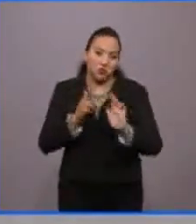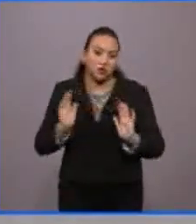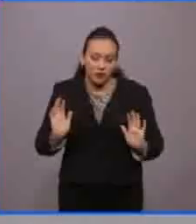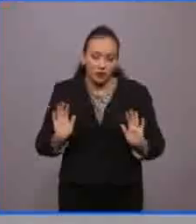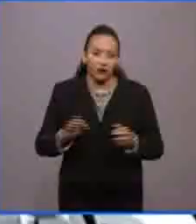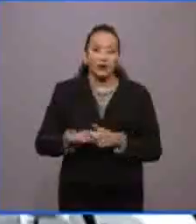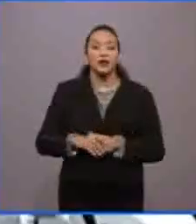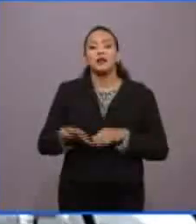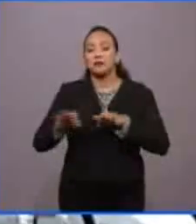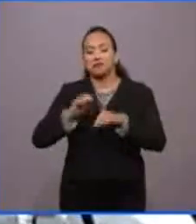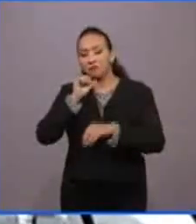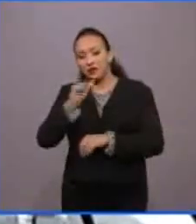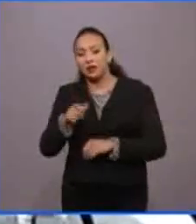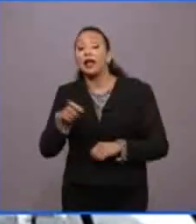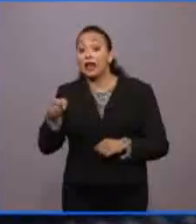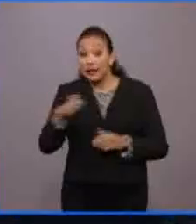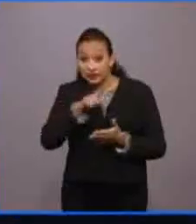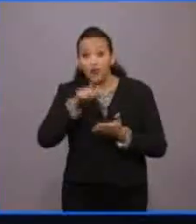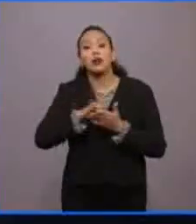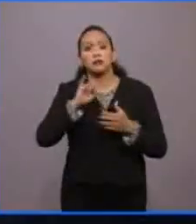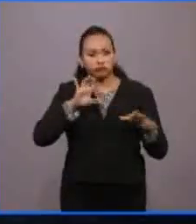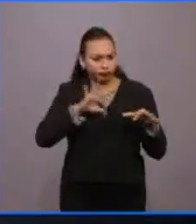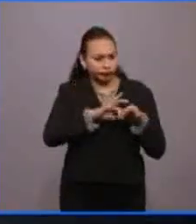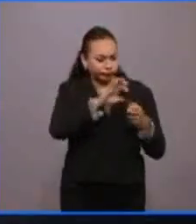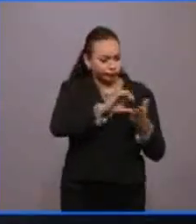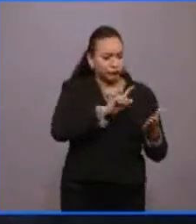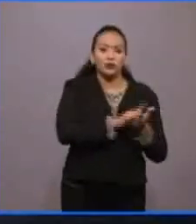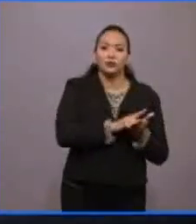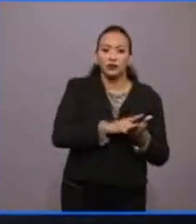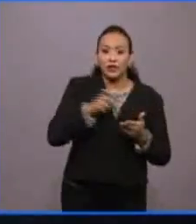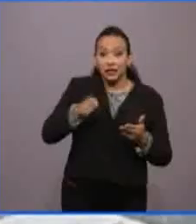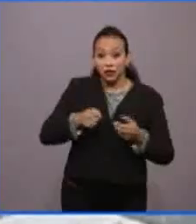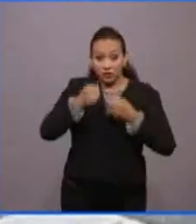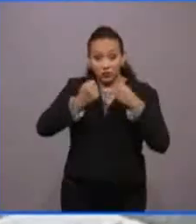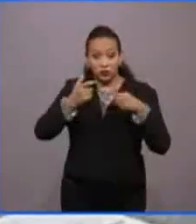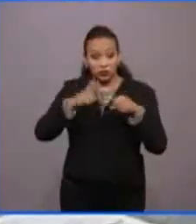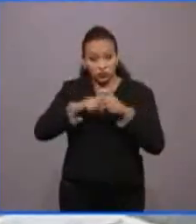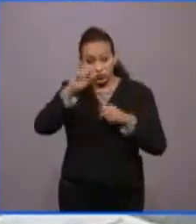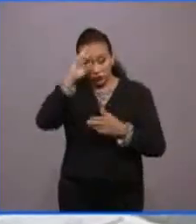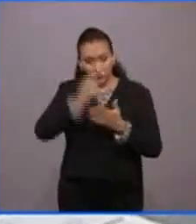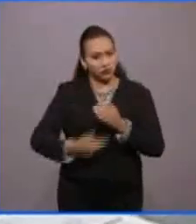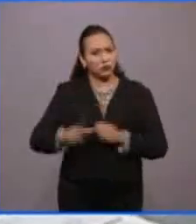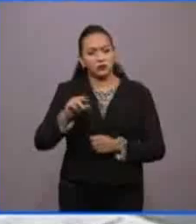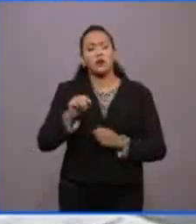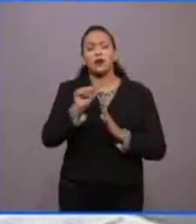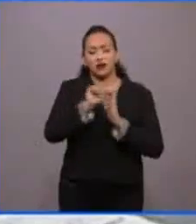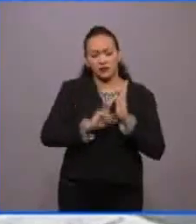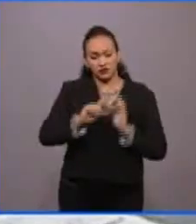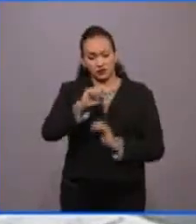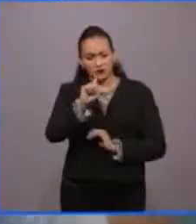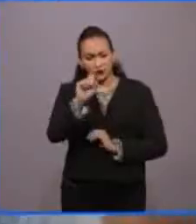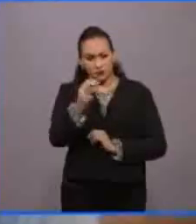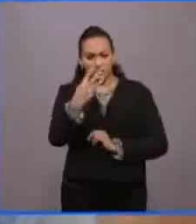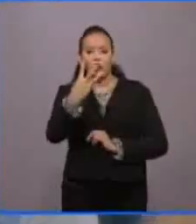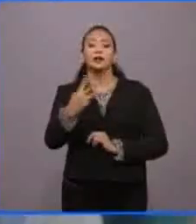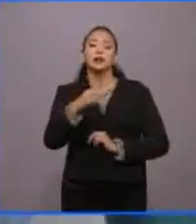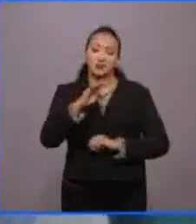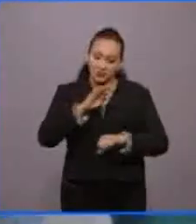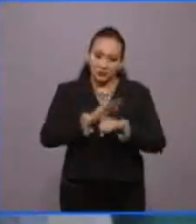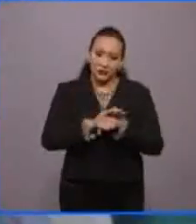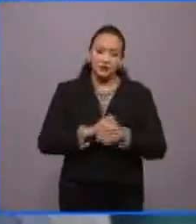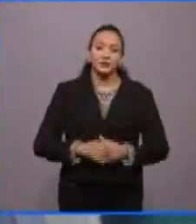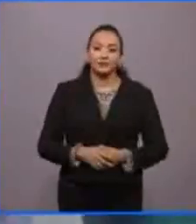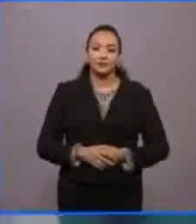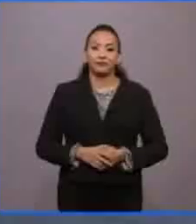se apega a la Constitución y, en consecuencia, no viola el derecho a la seguridad social protegido por el artículo 123 de la Ley